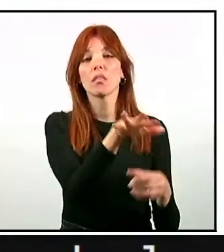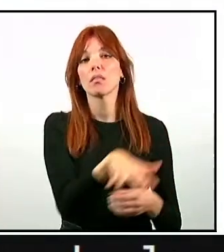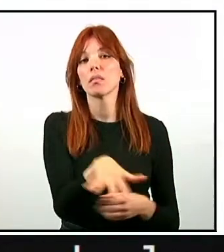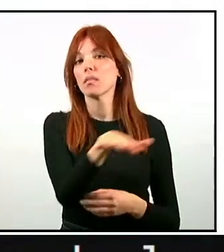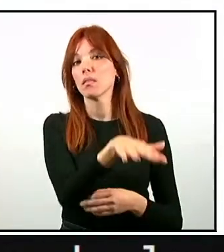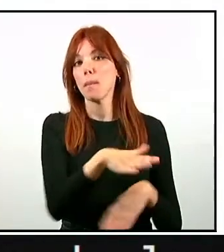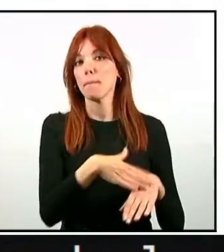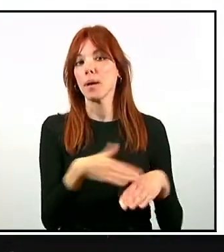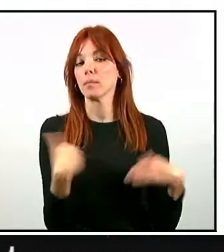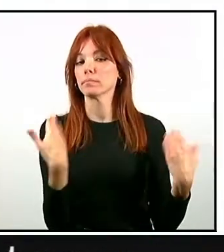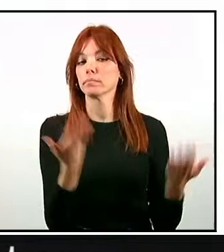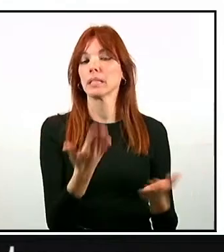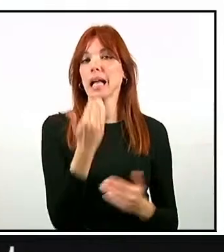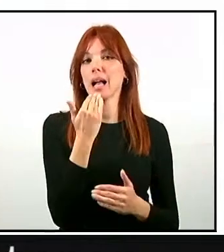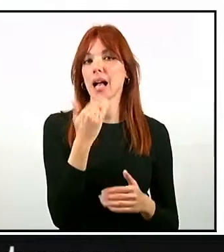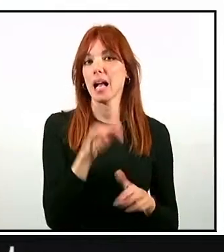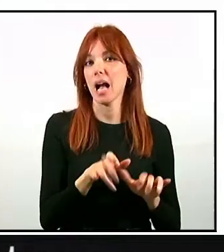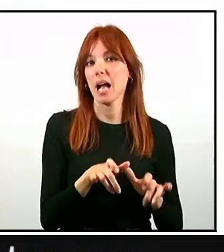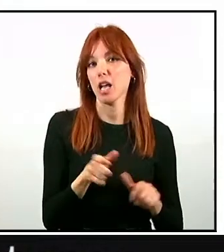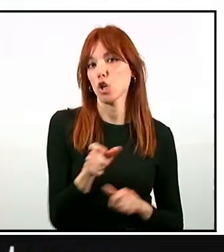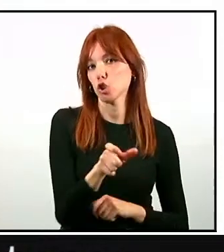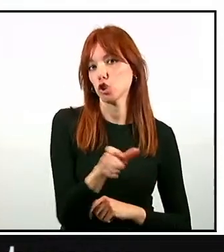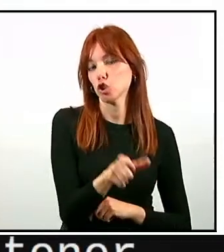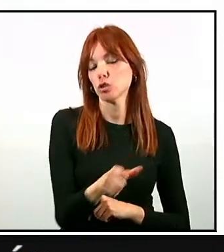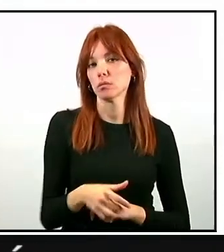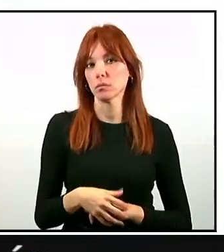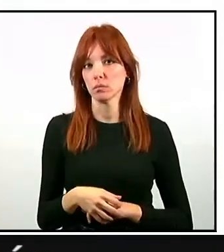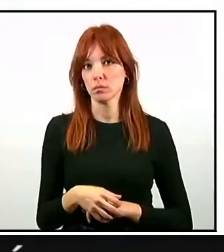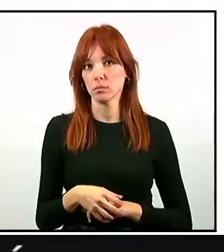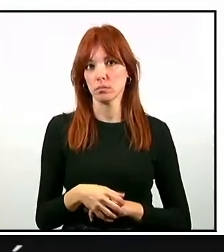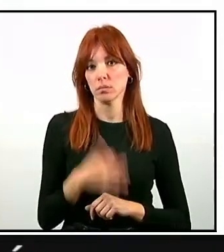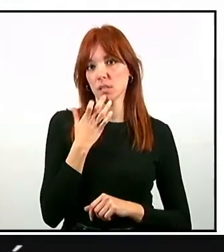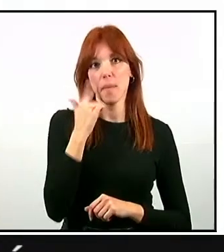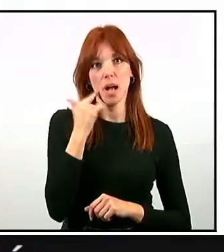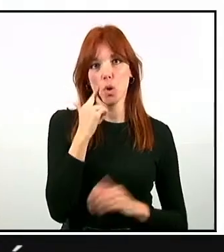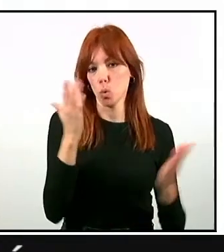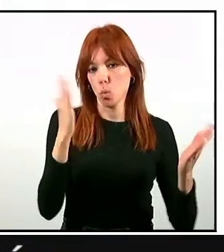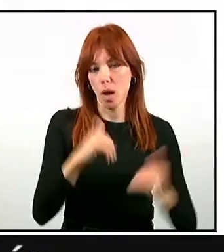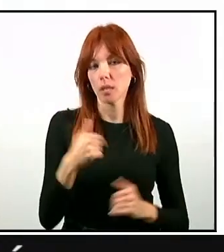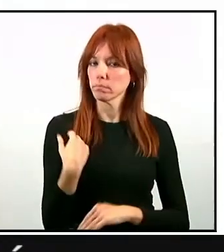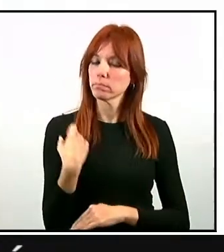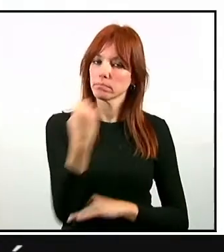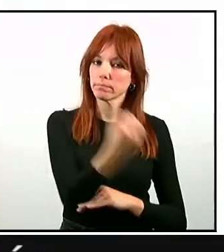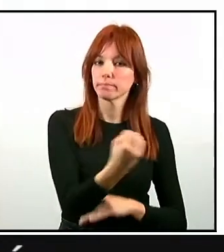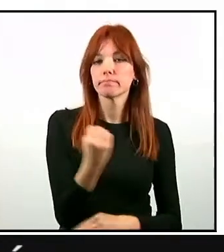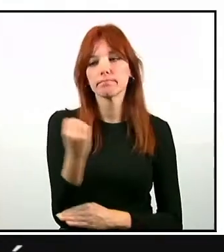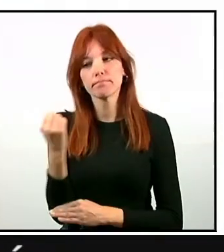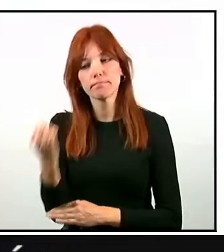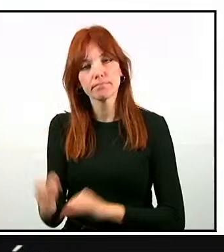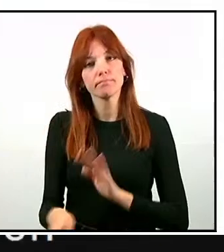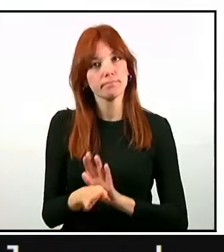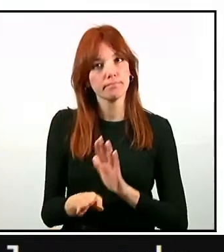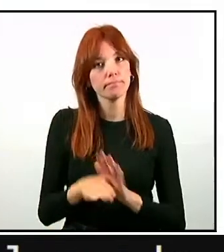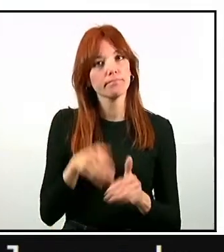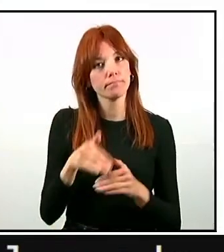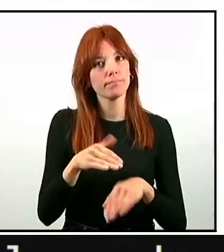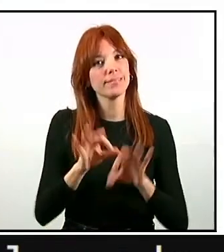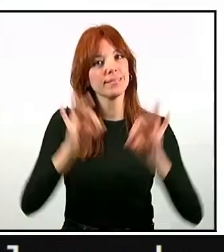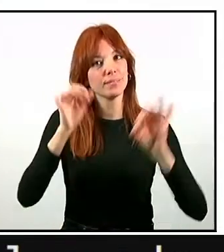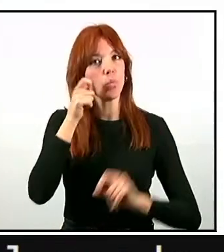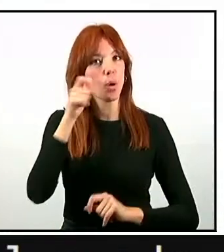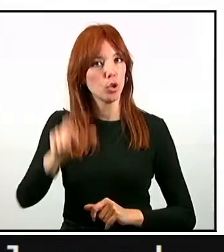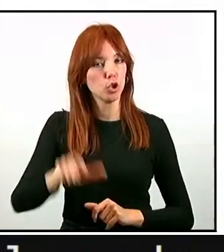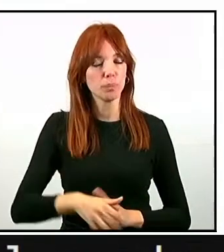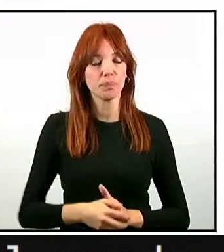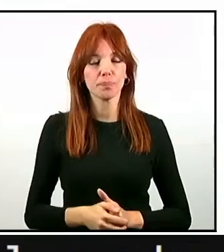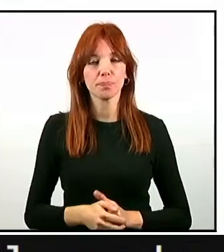tener cajeros para luchar contra la exclusión financiera y para seguir apoyando al mundo rural. Como digo,